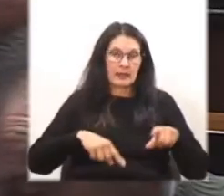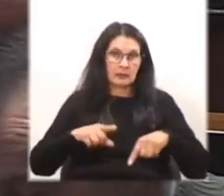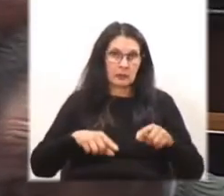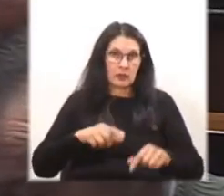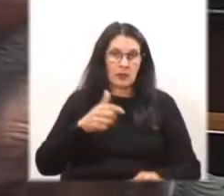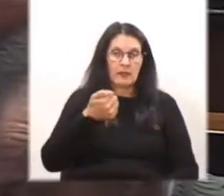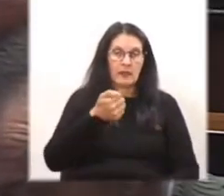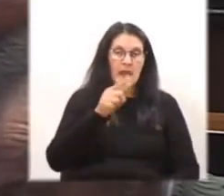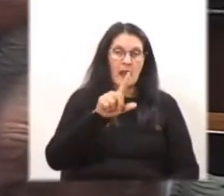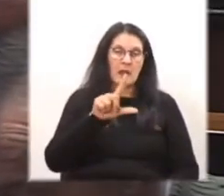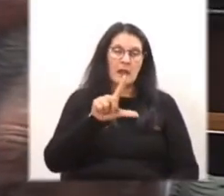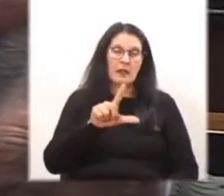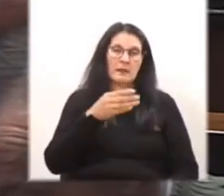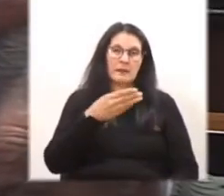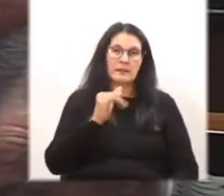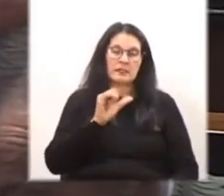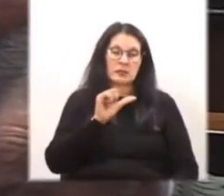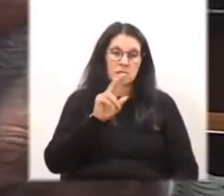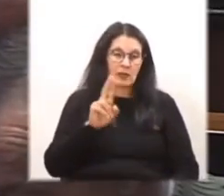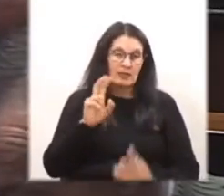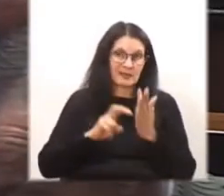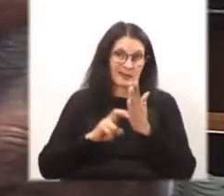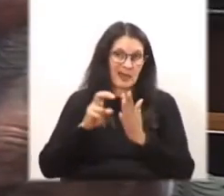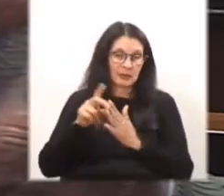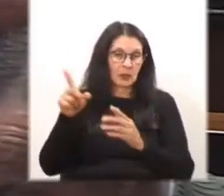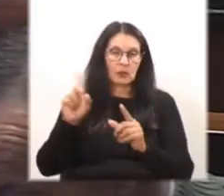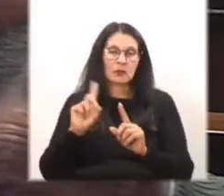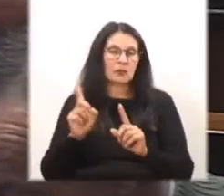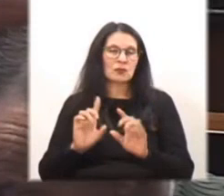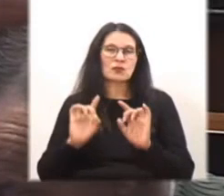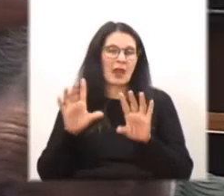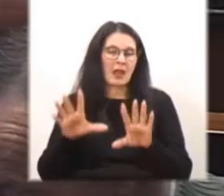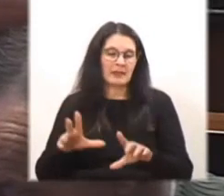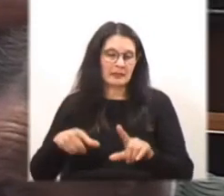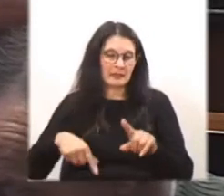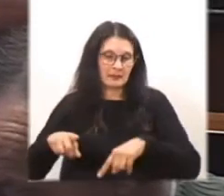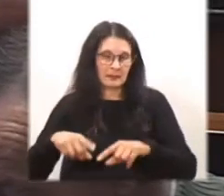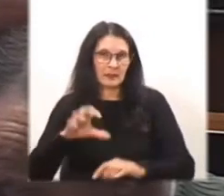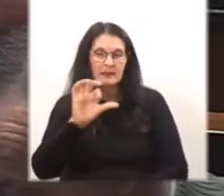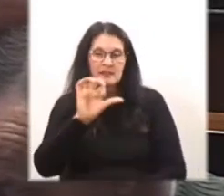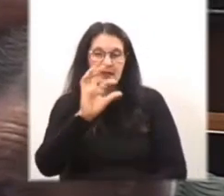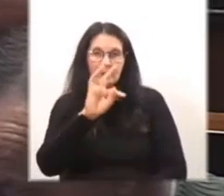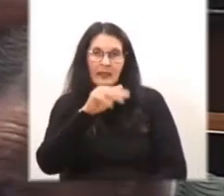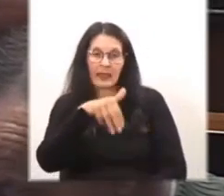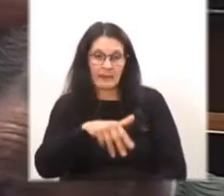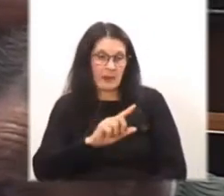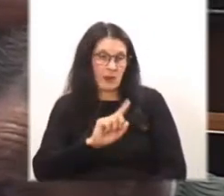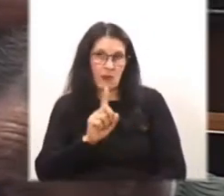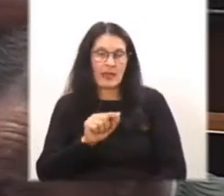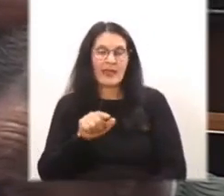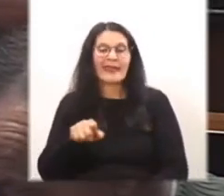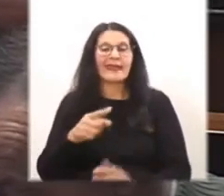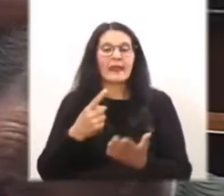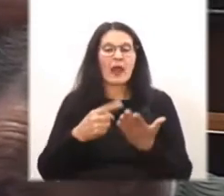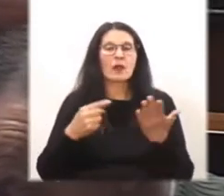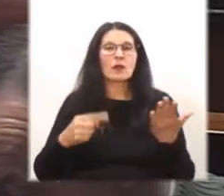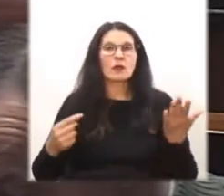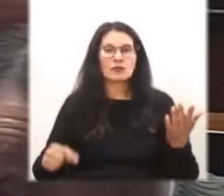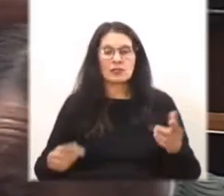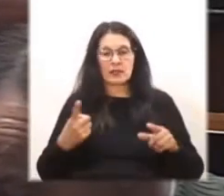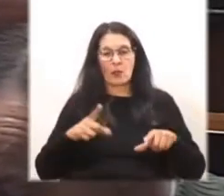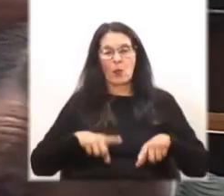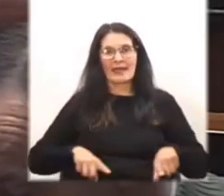en Salto no solo se remitía a la gestión en CTM, era en los hechos una